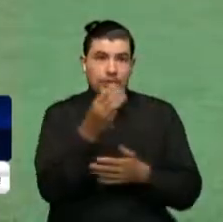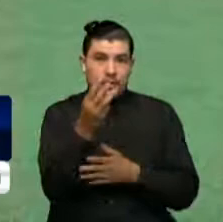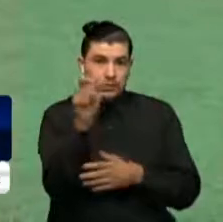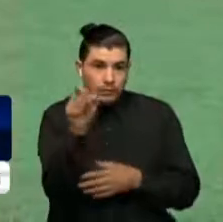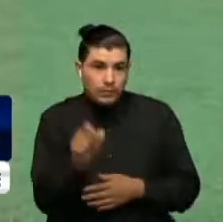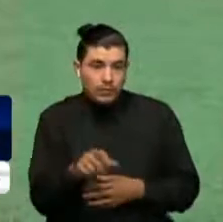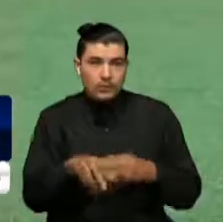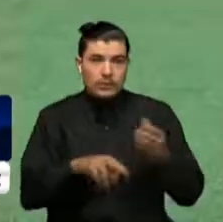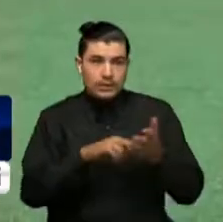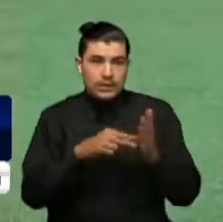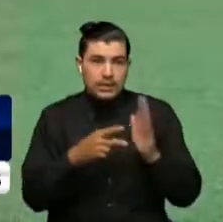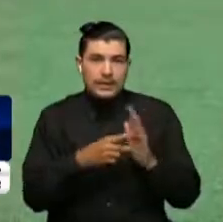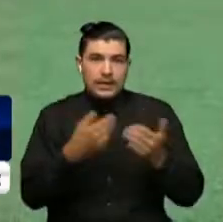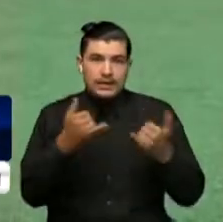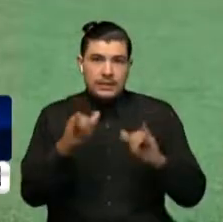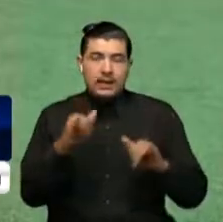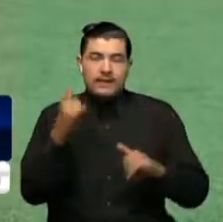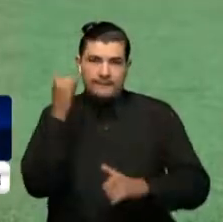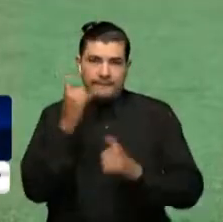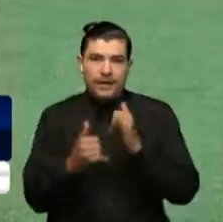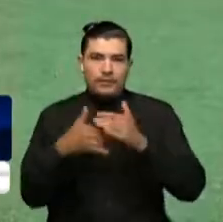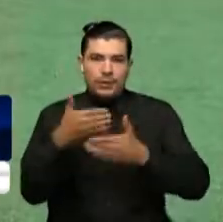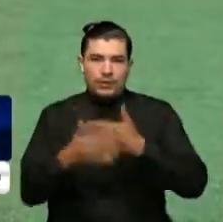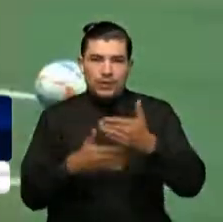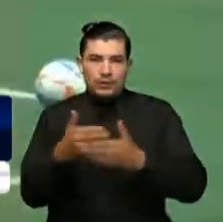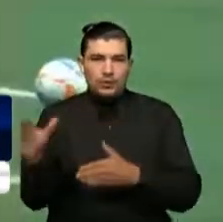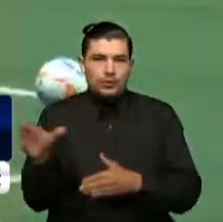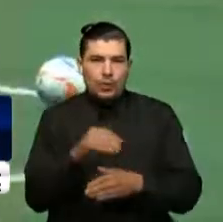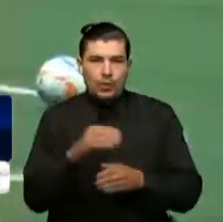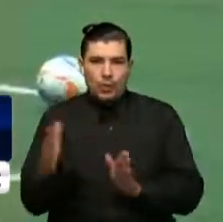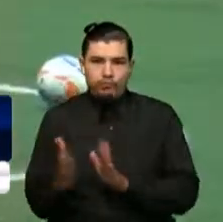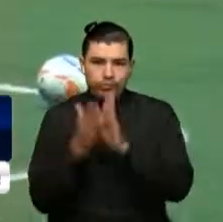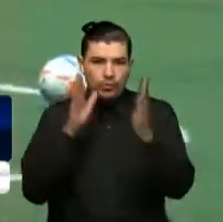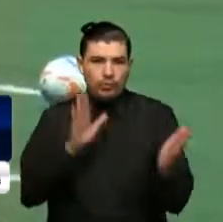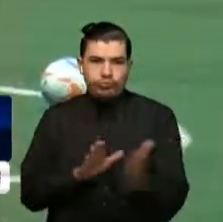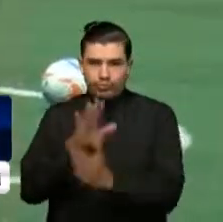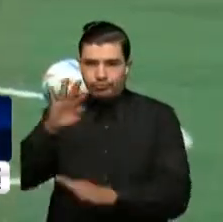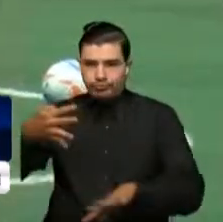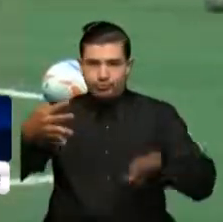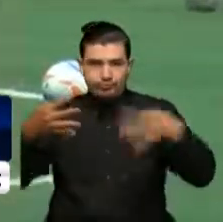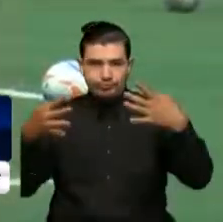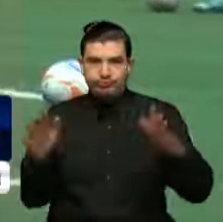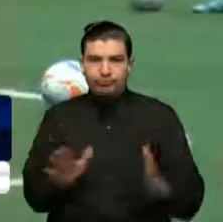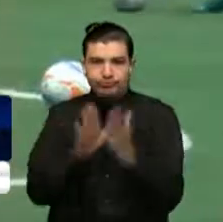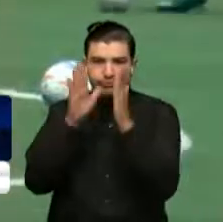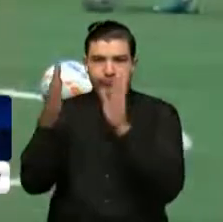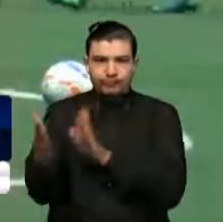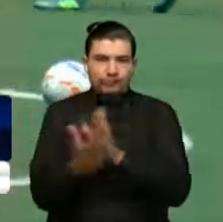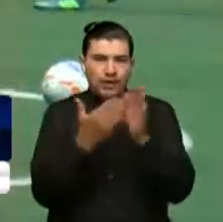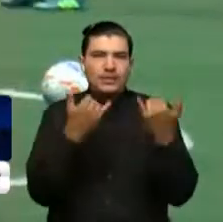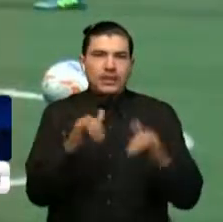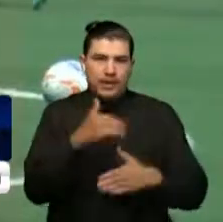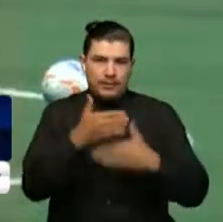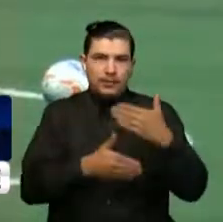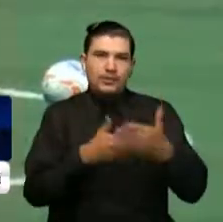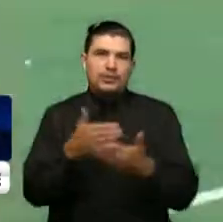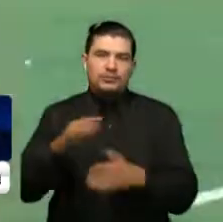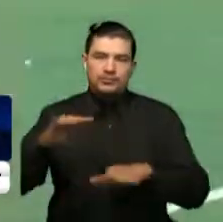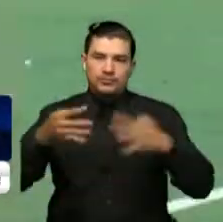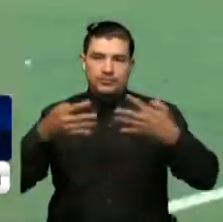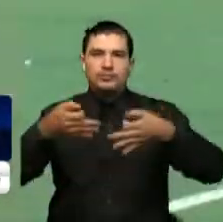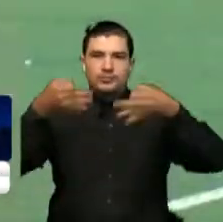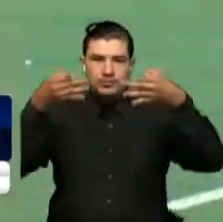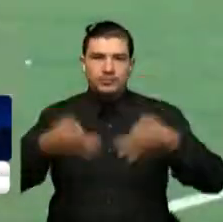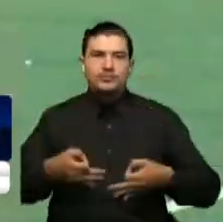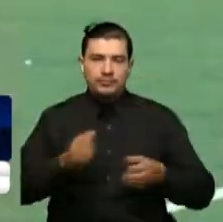significarían cerrar la fase de 'todos contra todos' dentro de los cuatro primeros lo que permitirá cerrar su llave de cuartos de final en